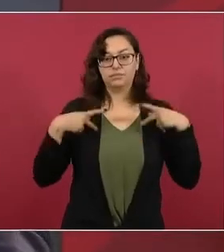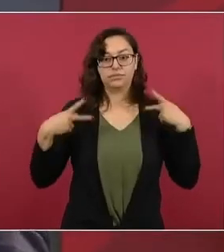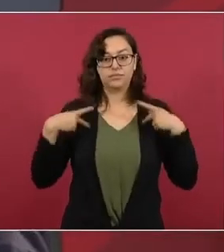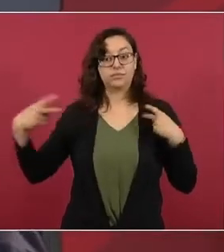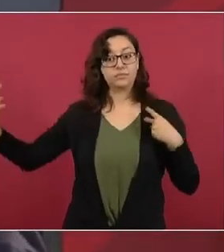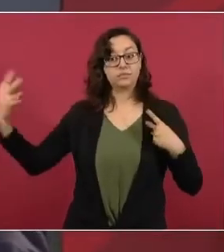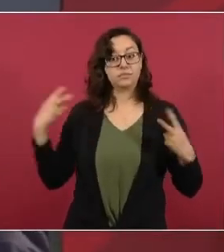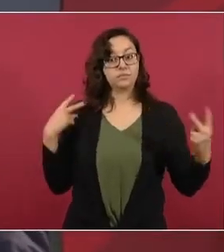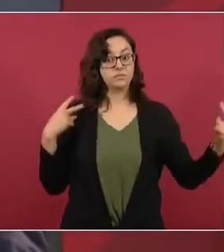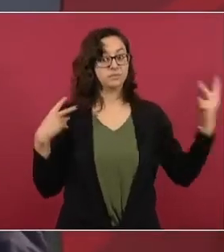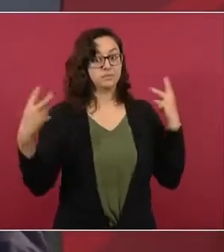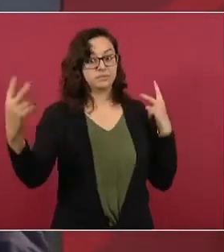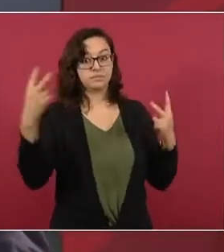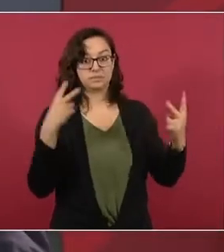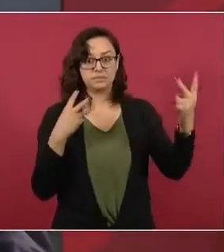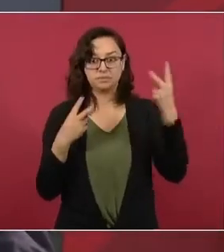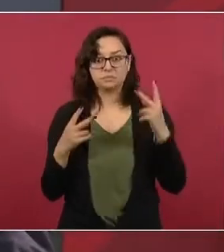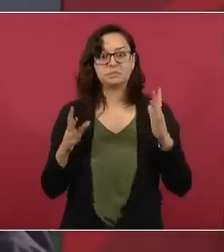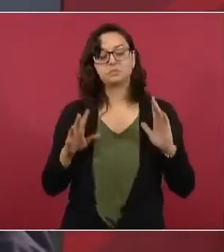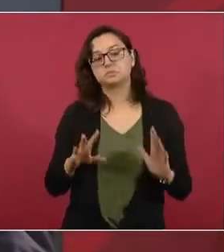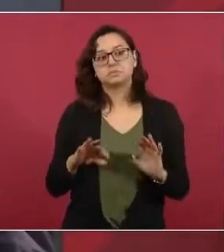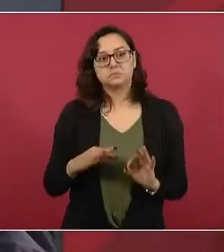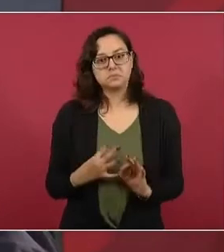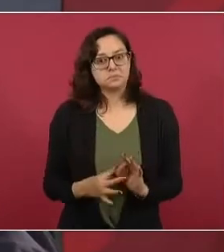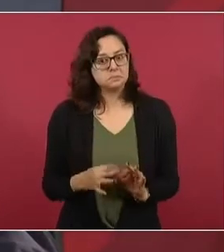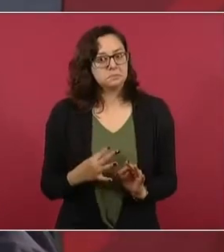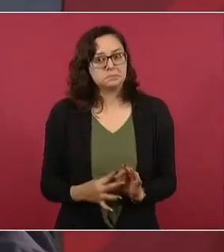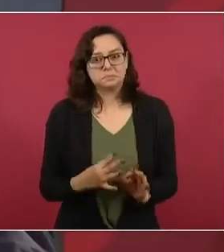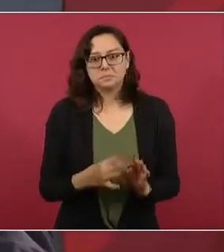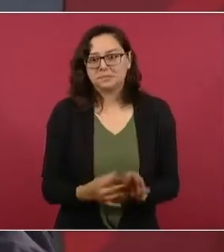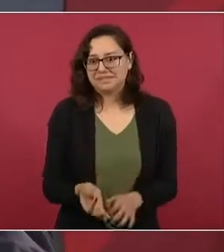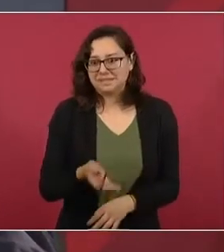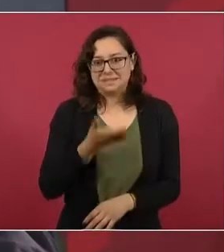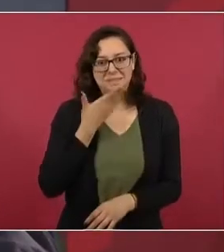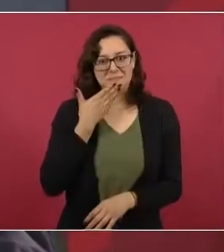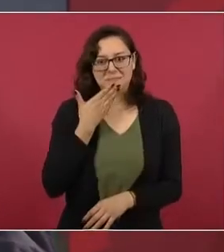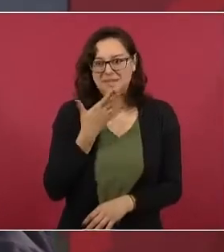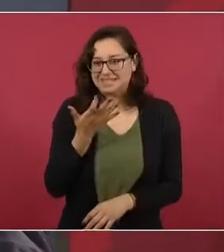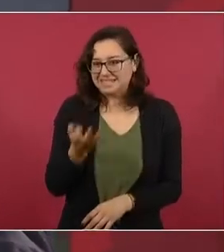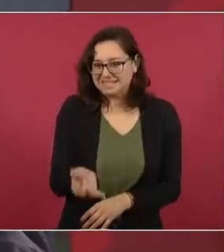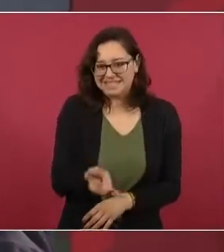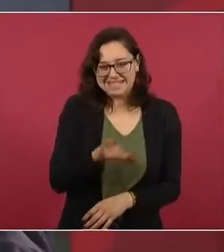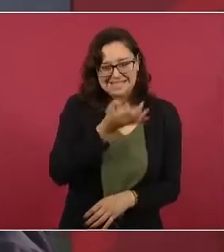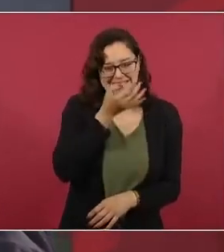Y ya le íbamos librando. Ya estaba ya hablando